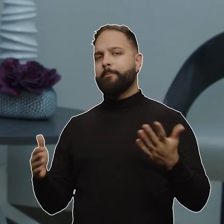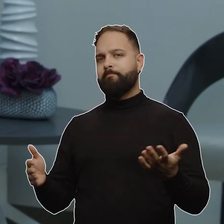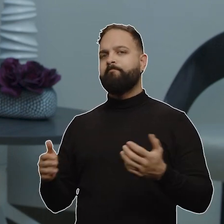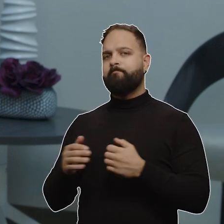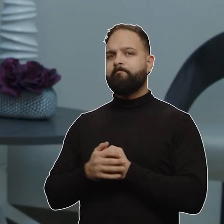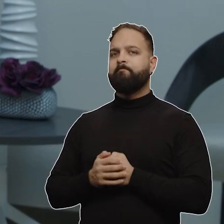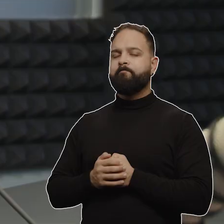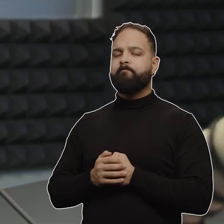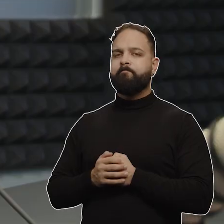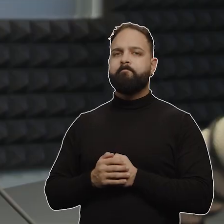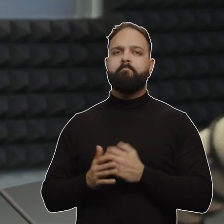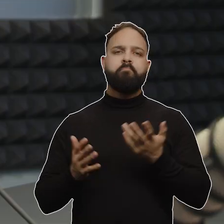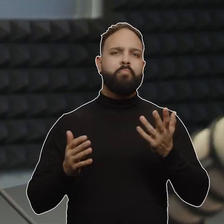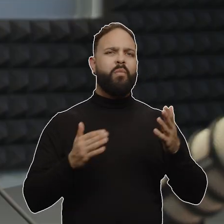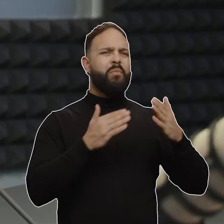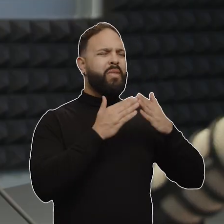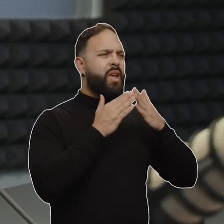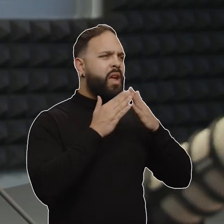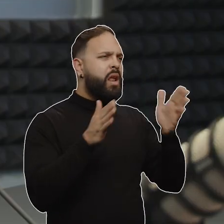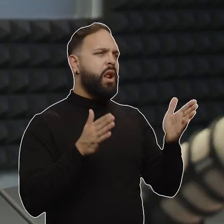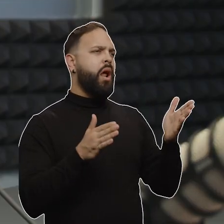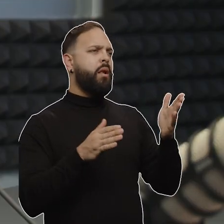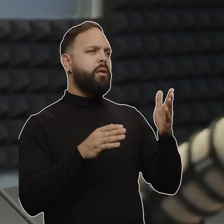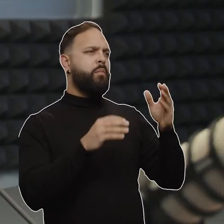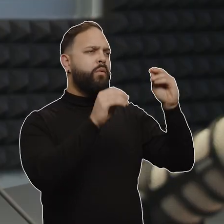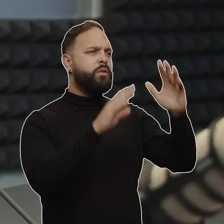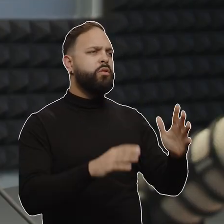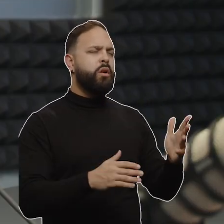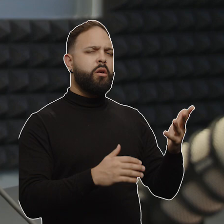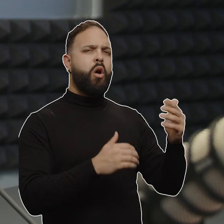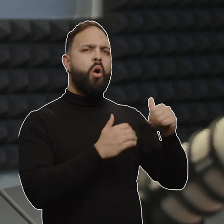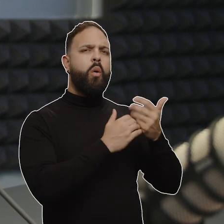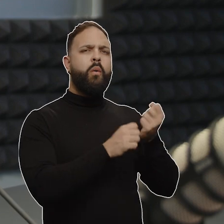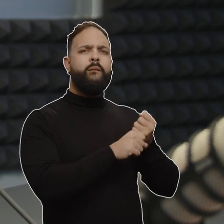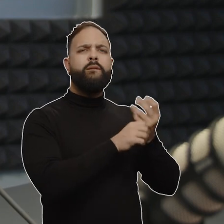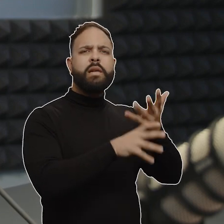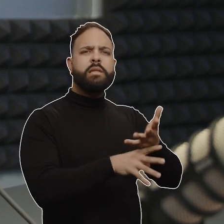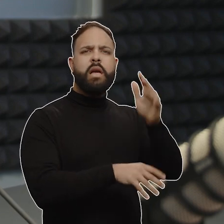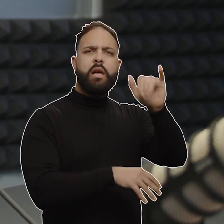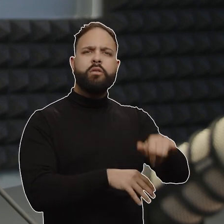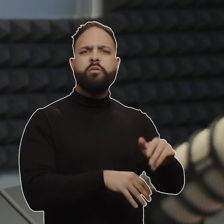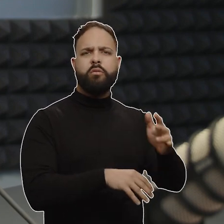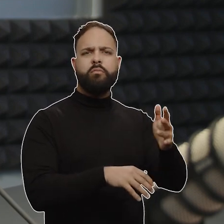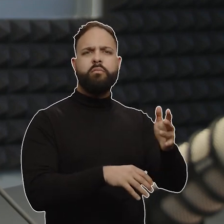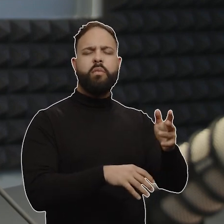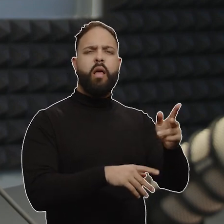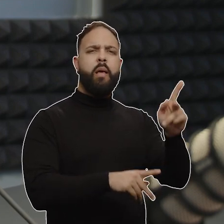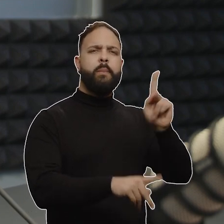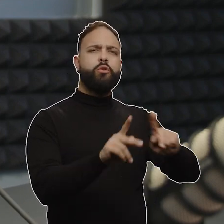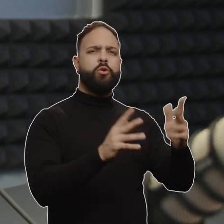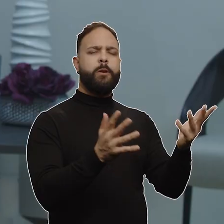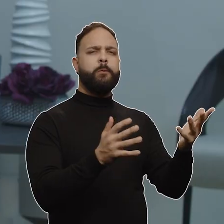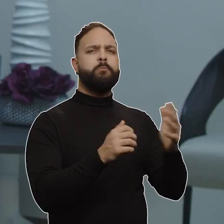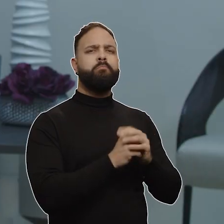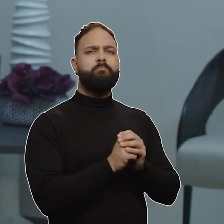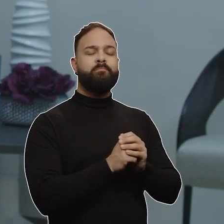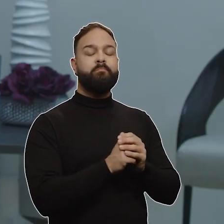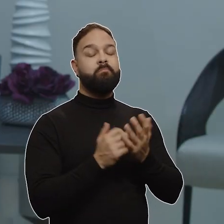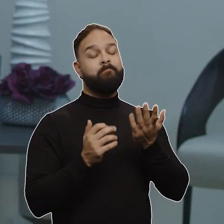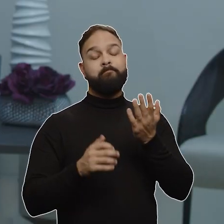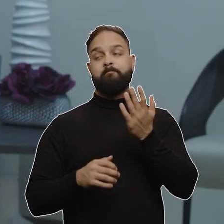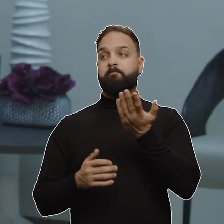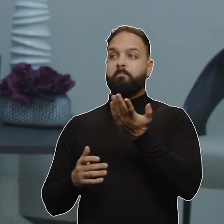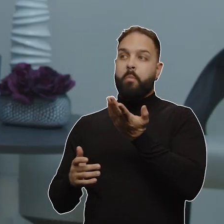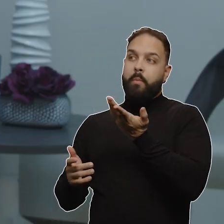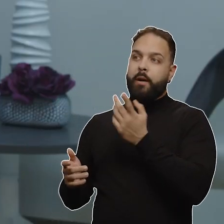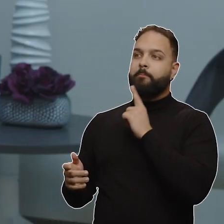este tipo de violencia. En términos generales, profesora, ¿cómo afecta la violencia cibernética a sus víctimas? Pues mira, la